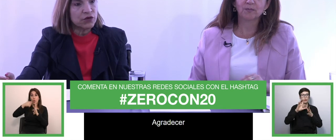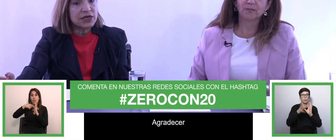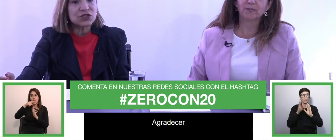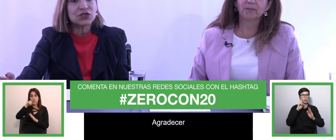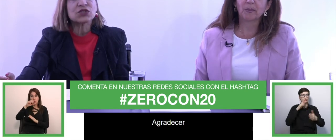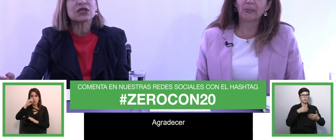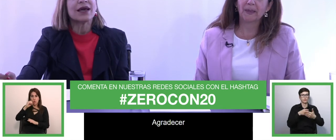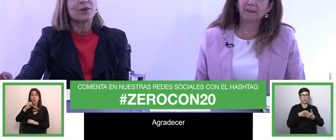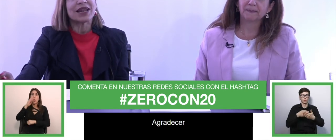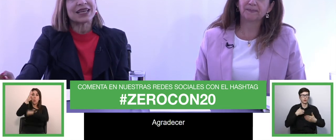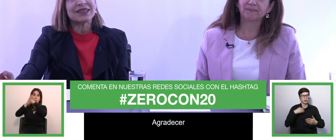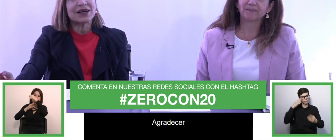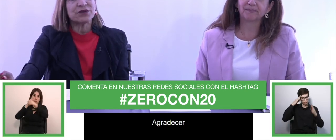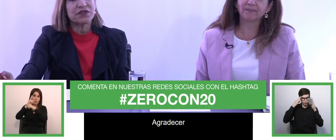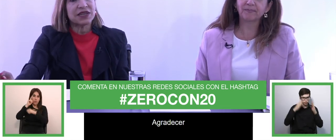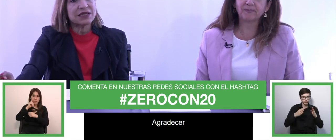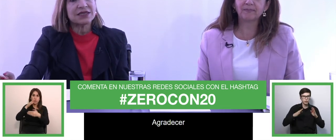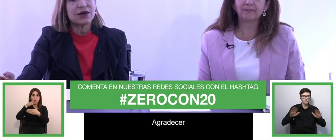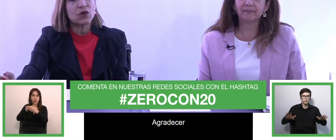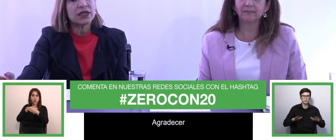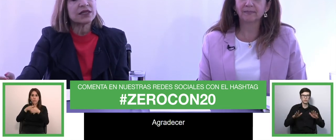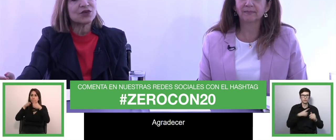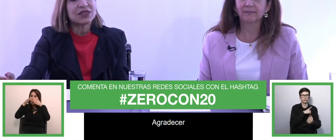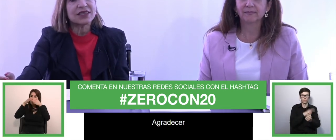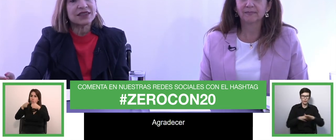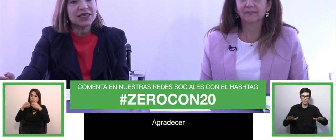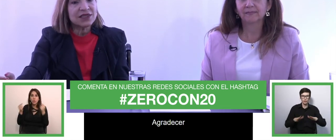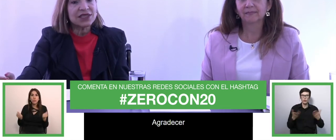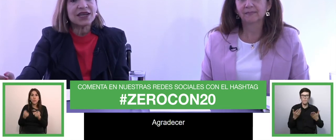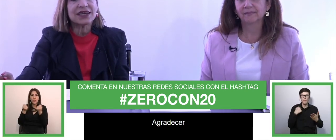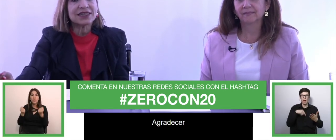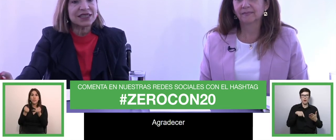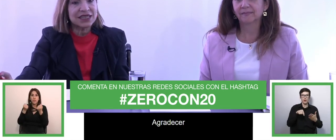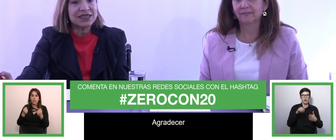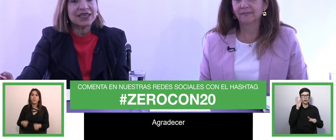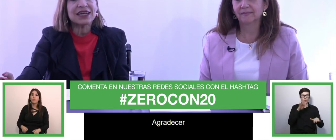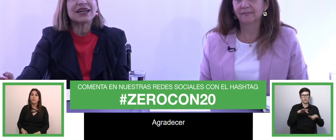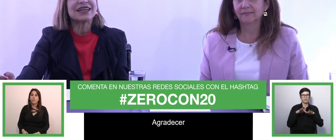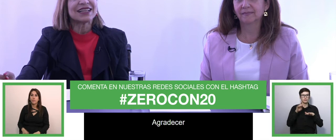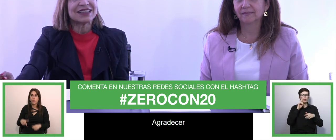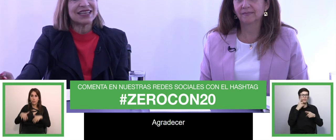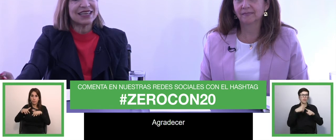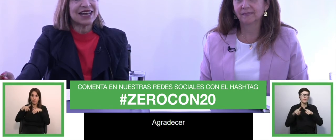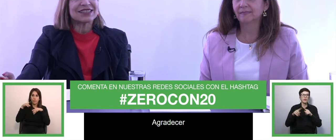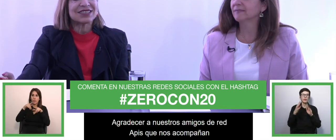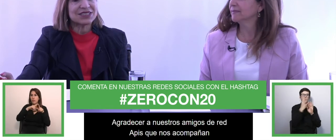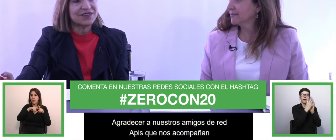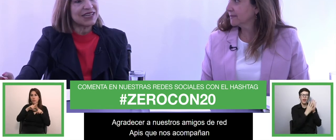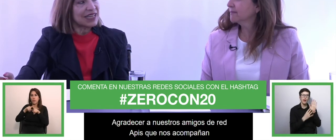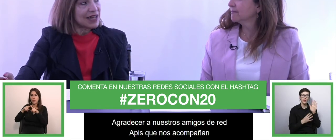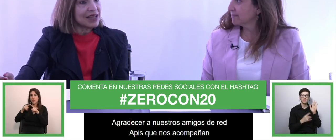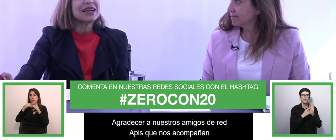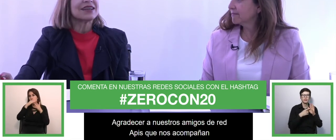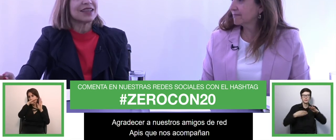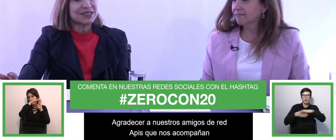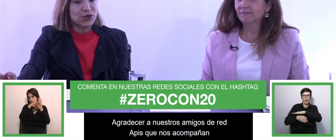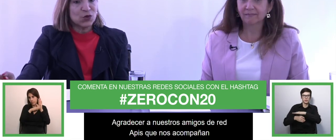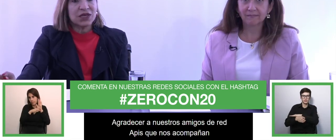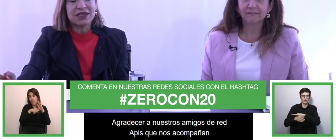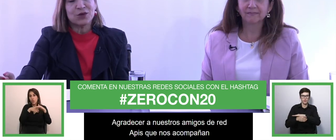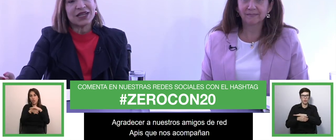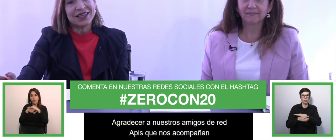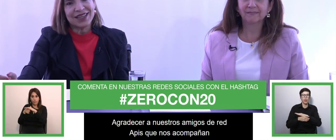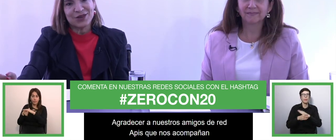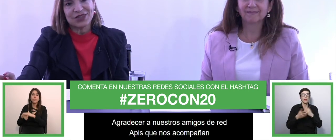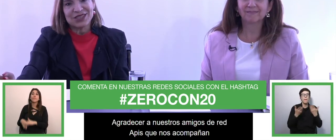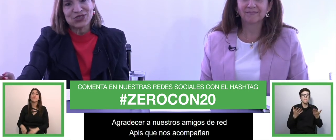nuestros esfuerzos para que esta conferencia cuente con distintas características de accesibilidad que